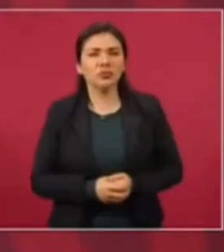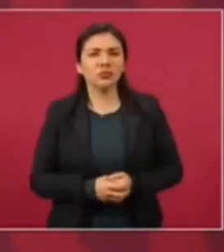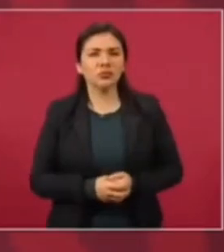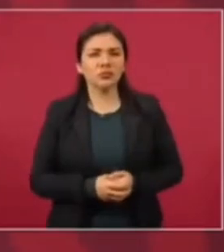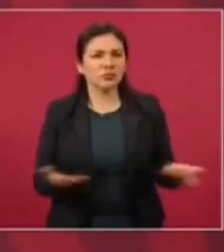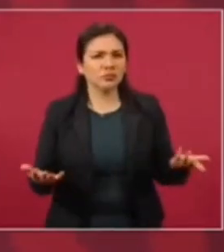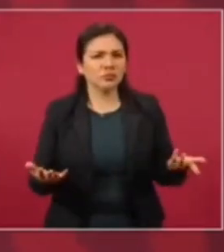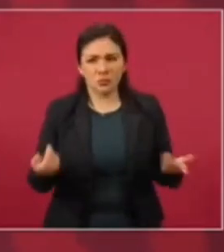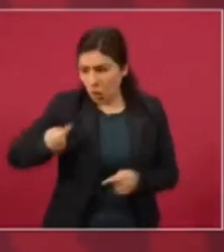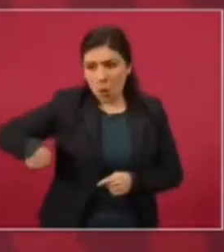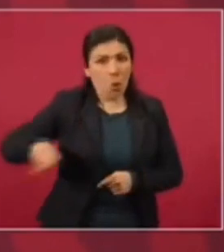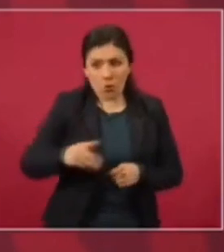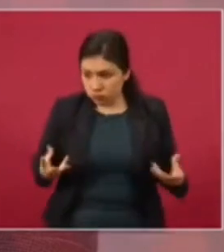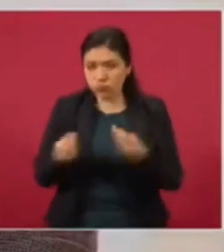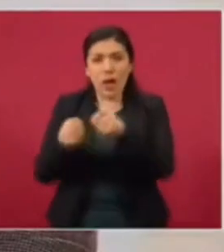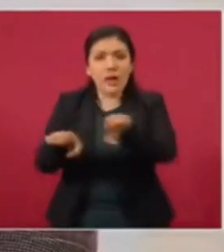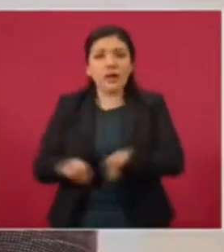¿Todos somos Hugo?